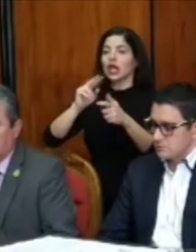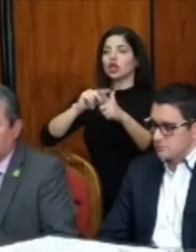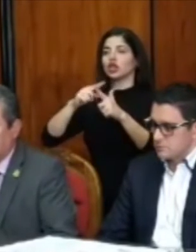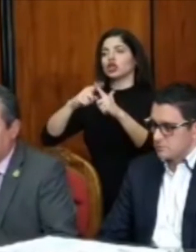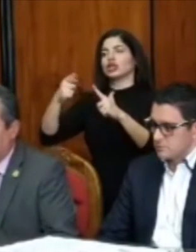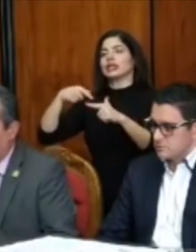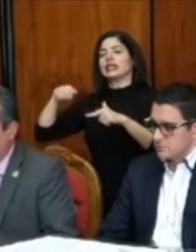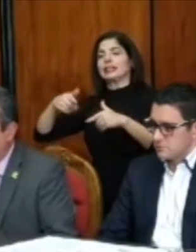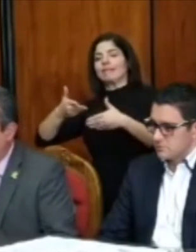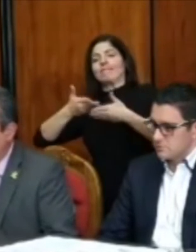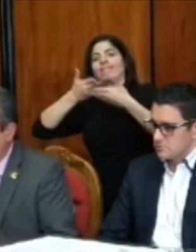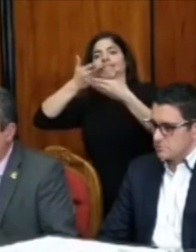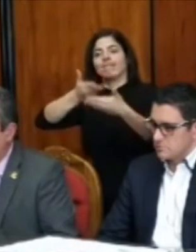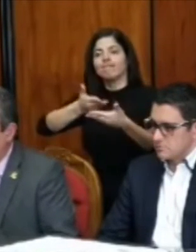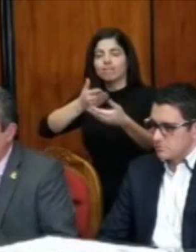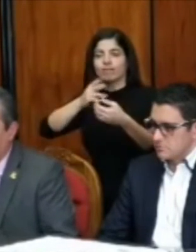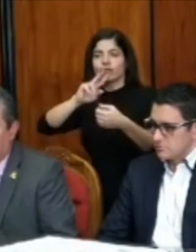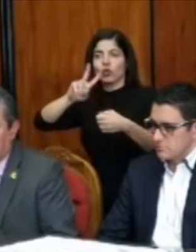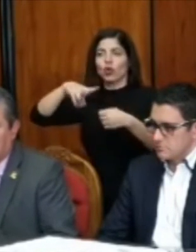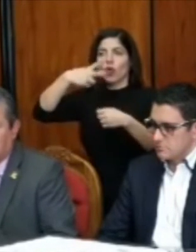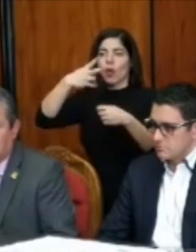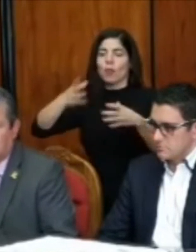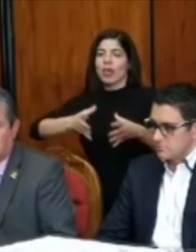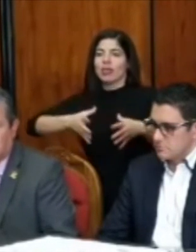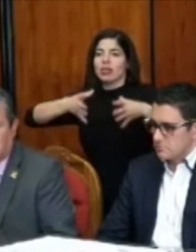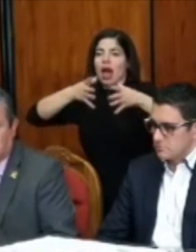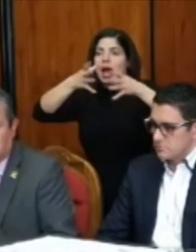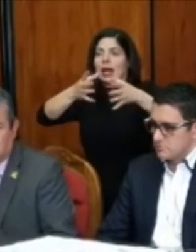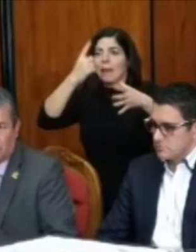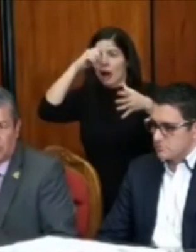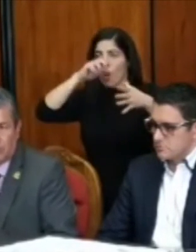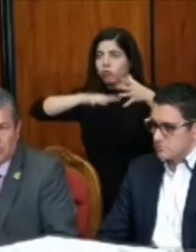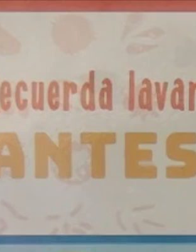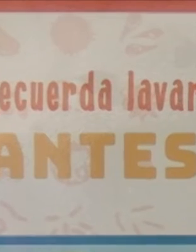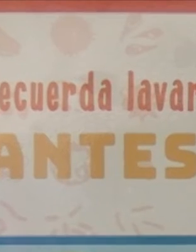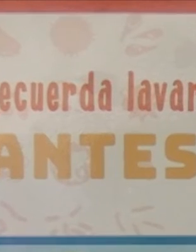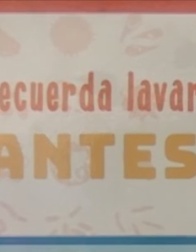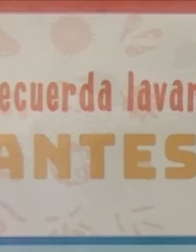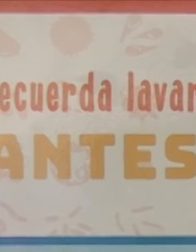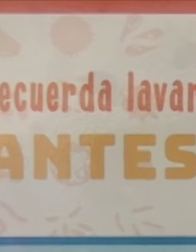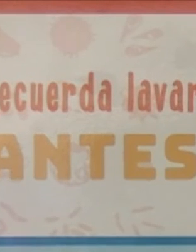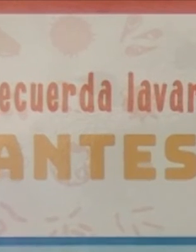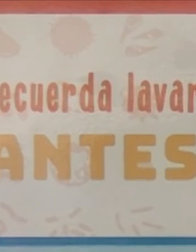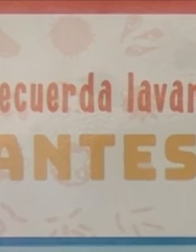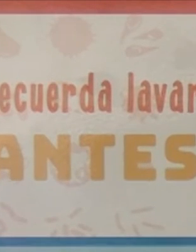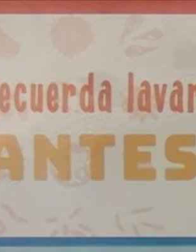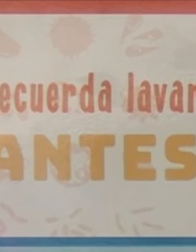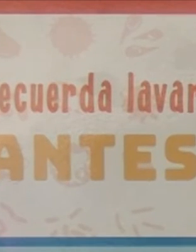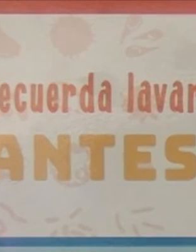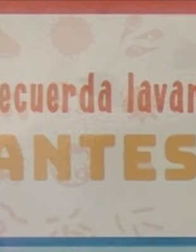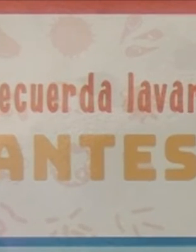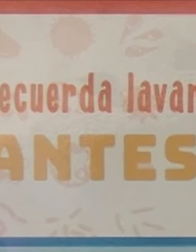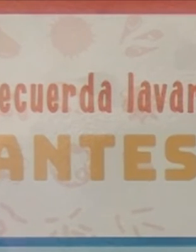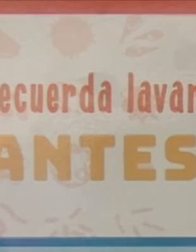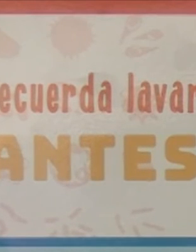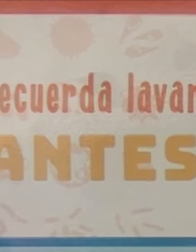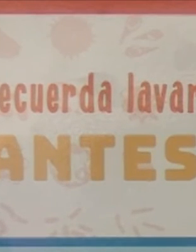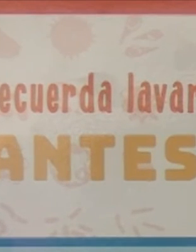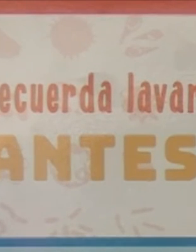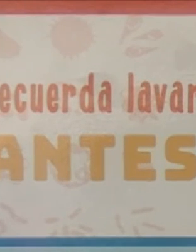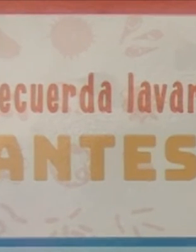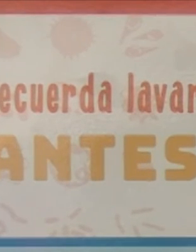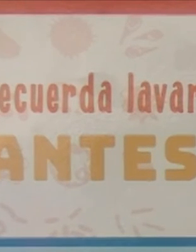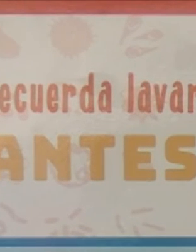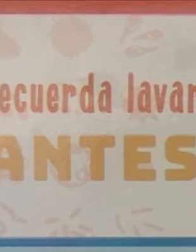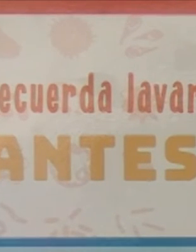de la disponibilidad de tanques de almacenamiento que nosotros de todos modos tenemos siempre en bodega. Estamos movilizándolos a